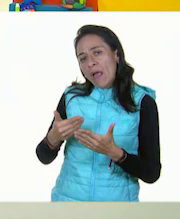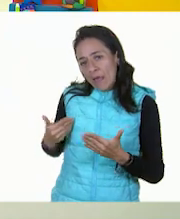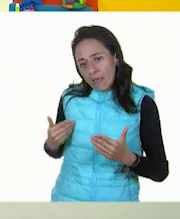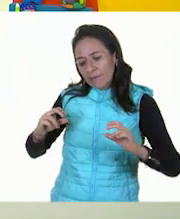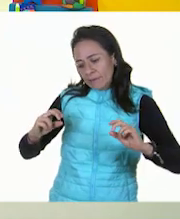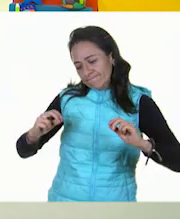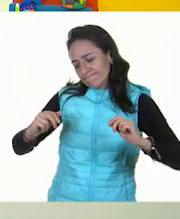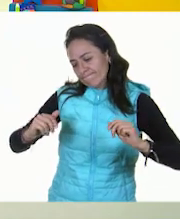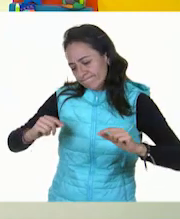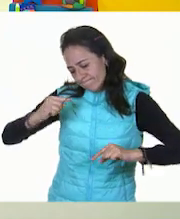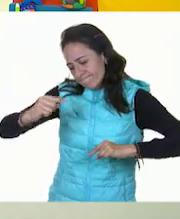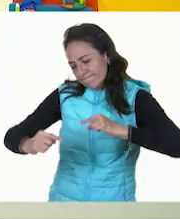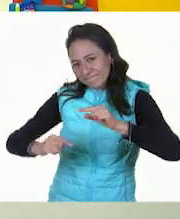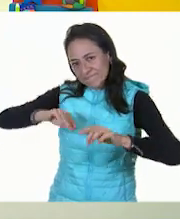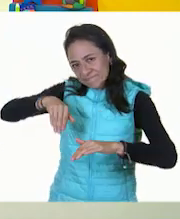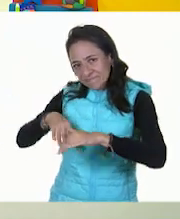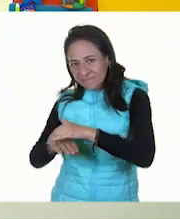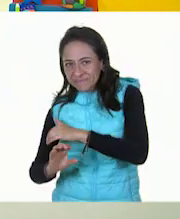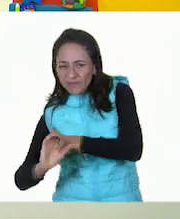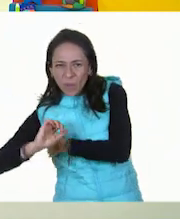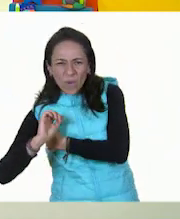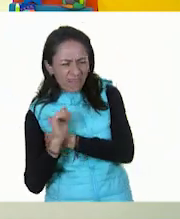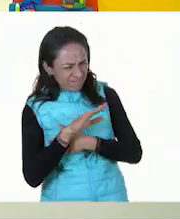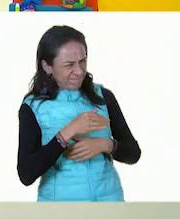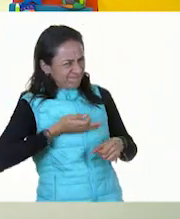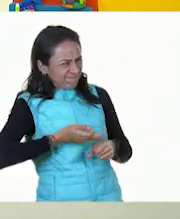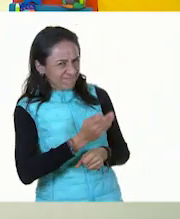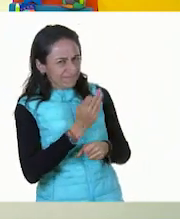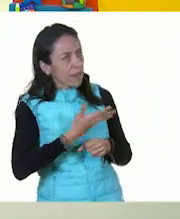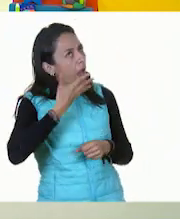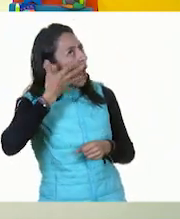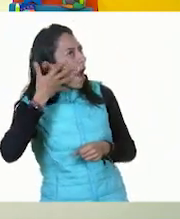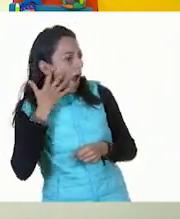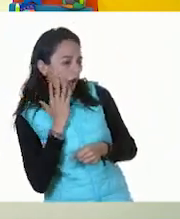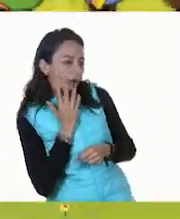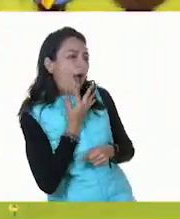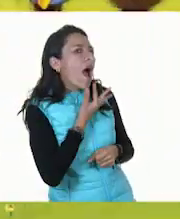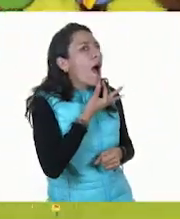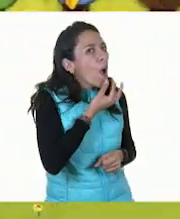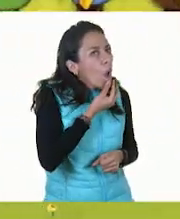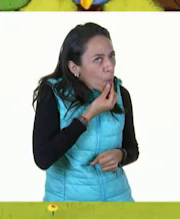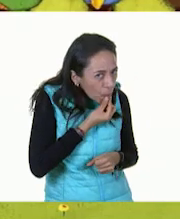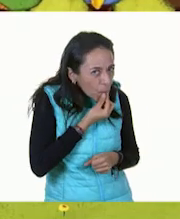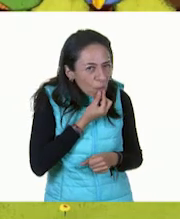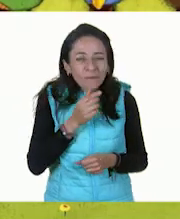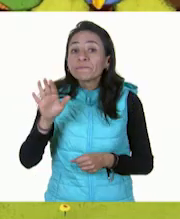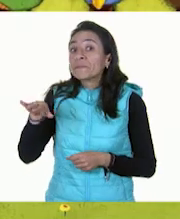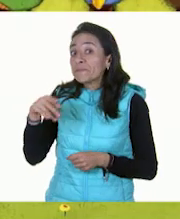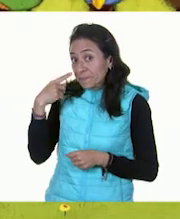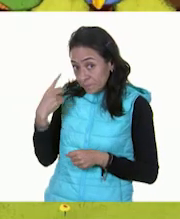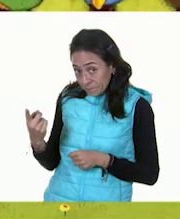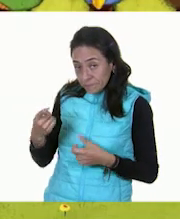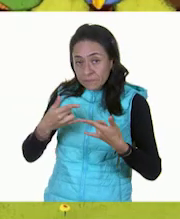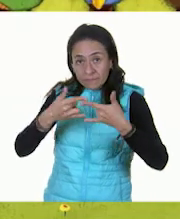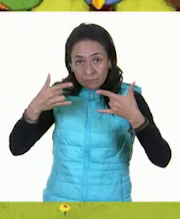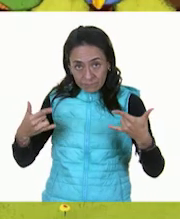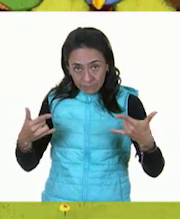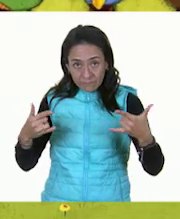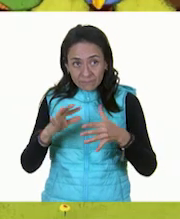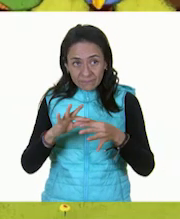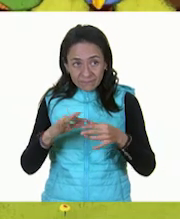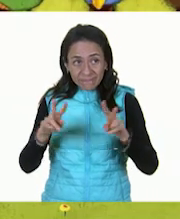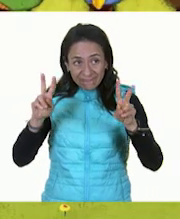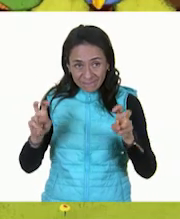tómbola! ¡Qué chistoso el gato con silbato! Pues fíjate muy bien, el cuento que les voy a contar se titula Las